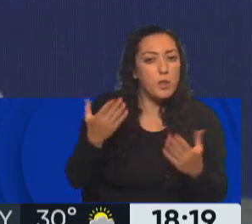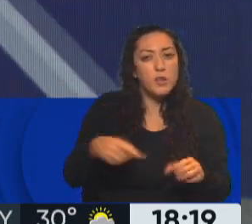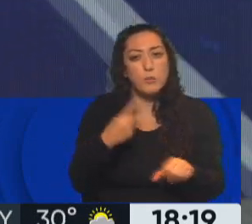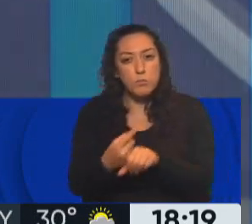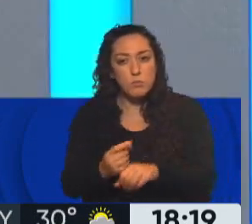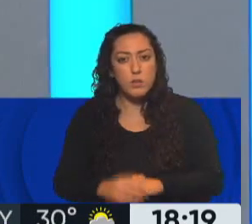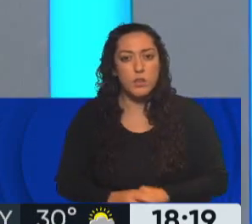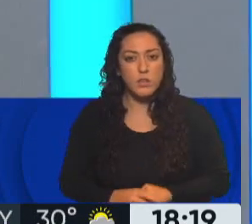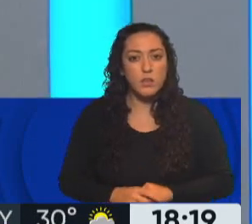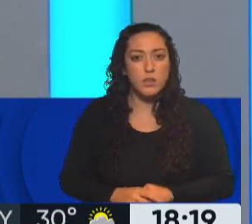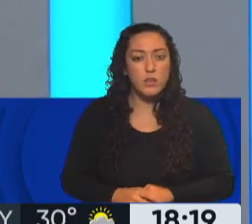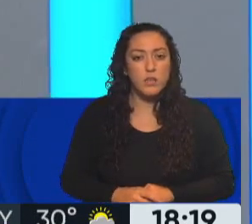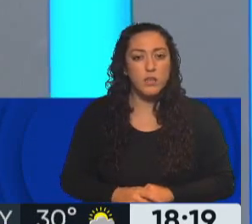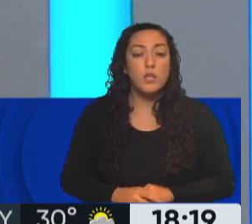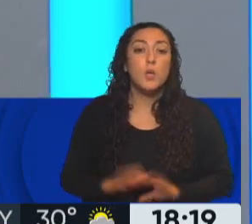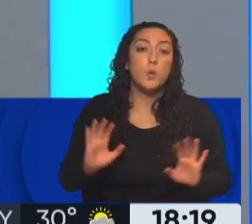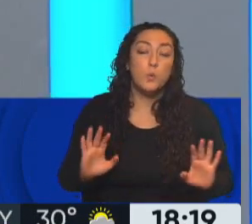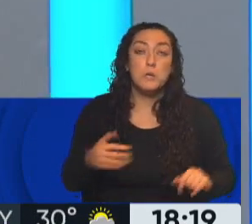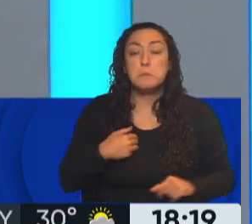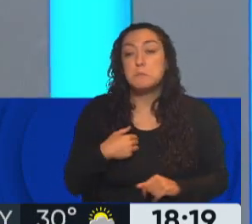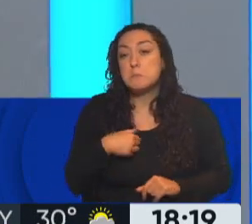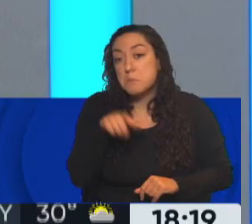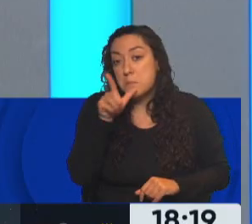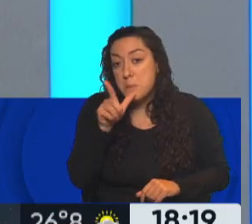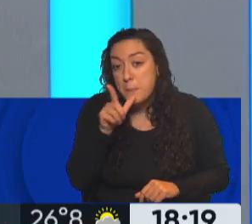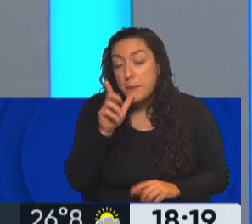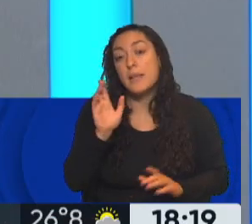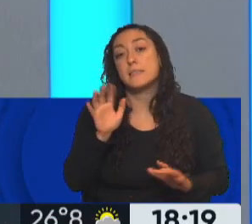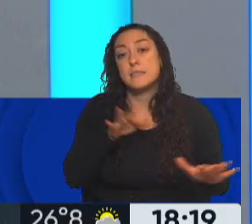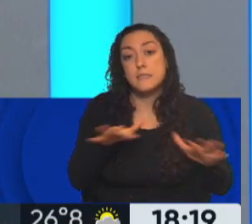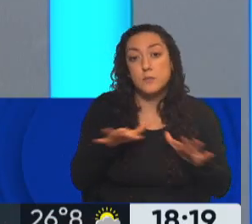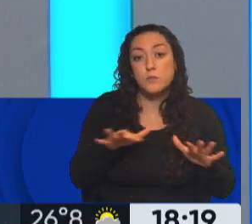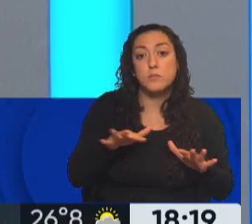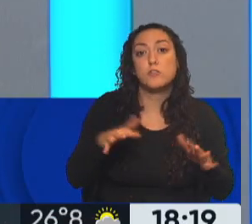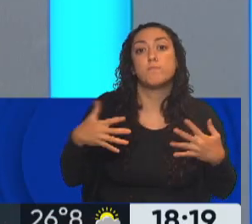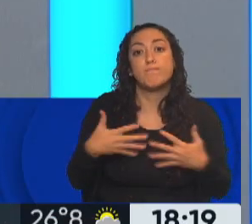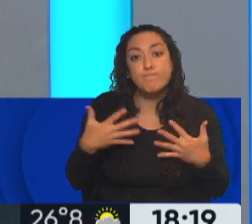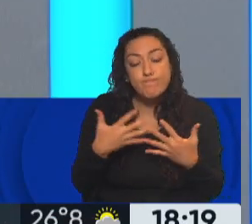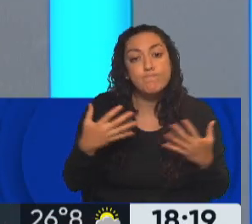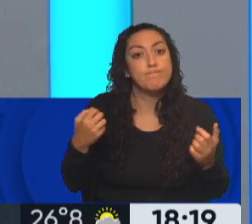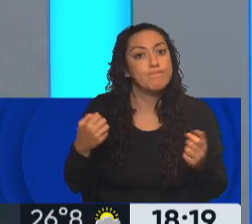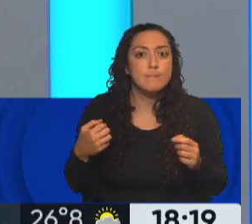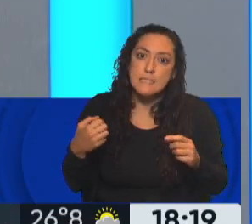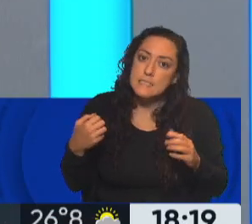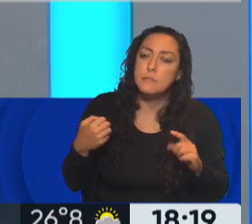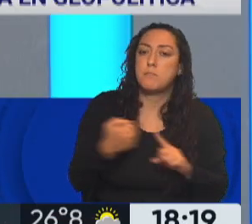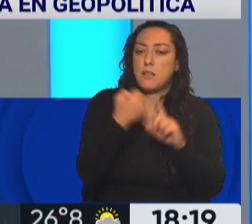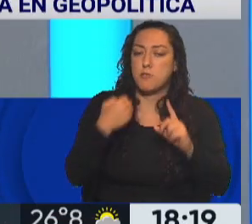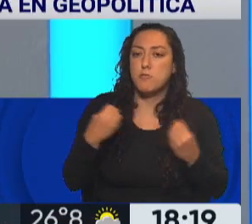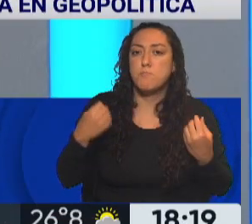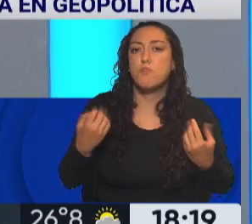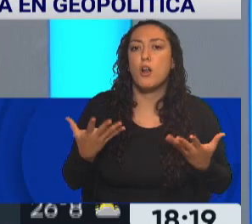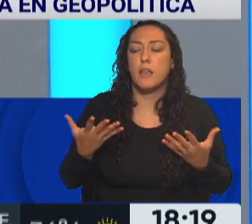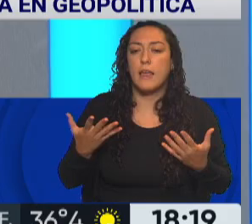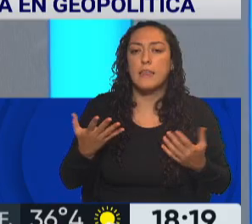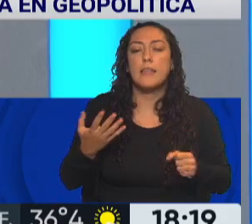Rusia? Bueno, en primer lugar me parece que es un impacto lo que ha pasado estos últimos días, puesto que es muy